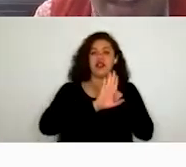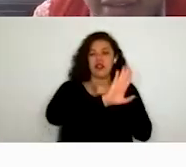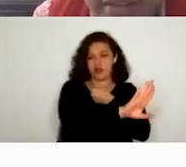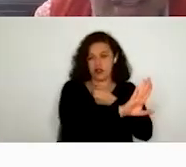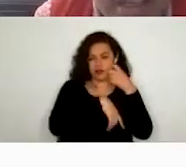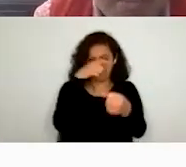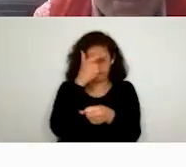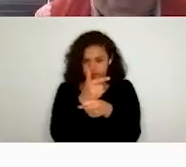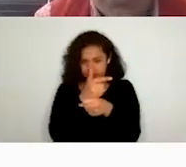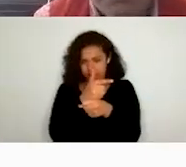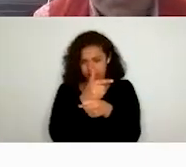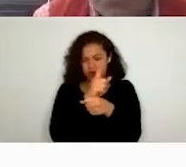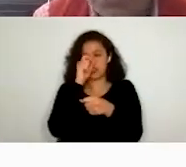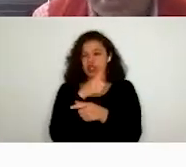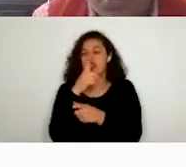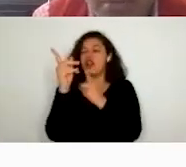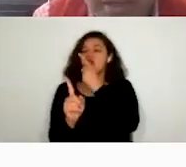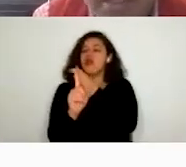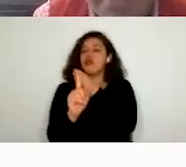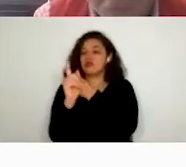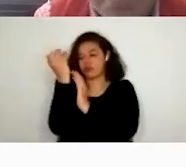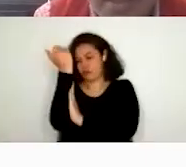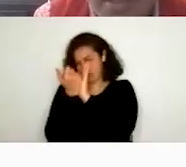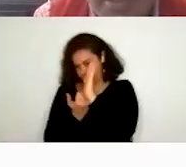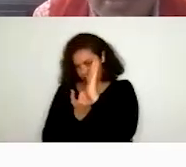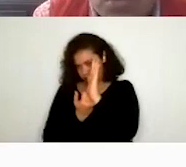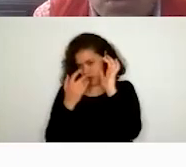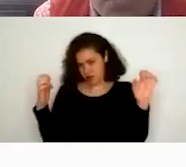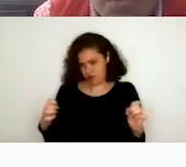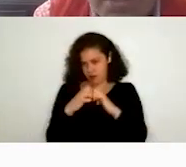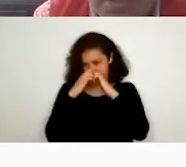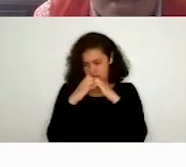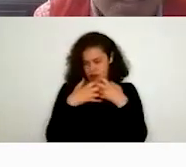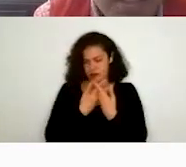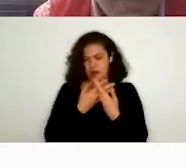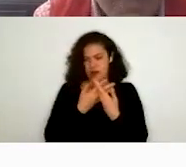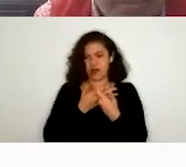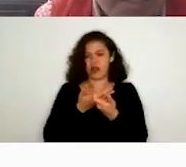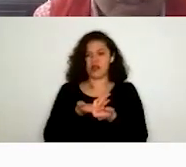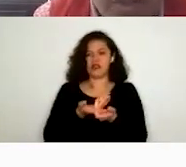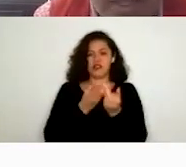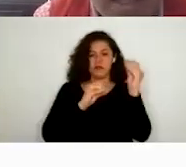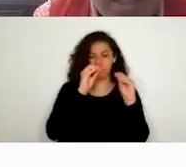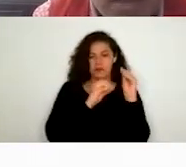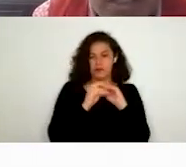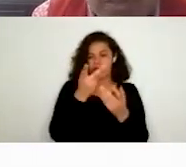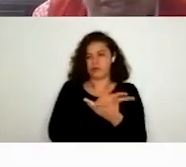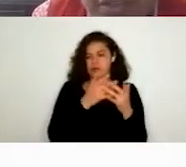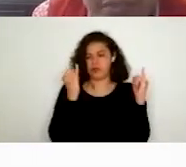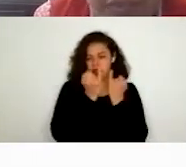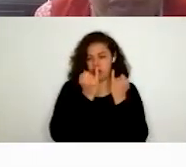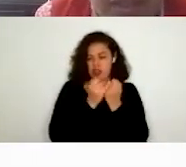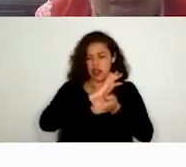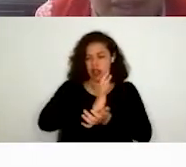detectar y mitigar los efectos de una emergencia. Su conformación deberá considerar el principio de igualdad y no